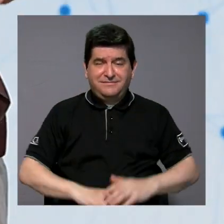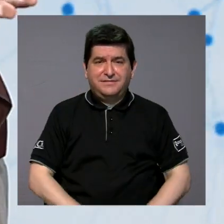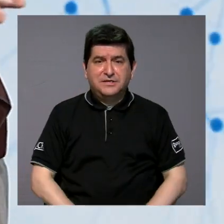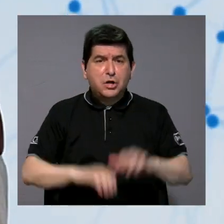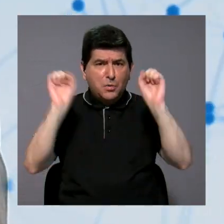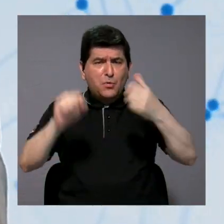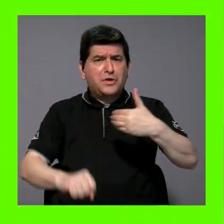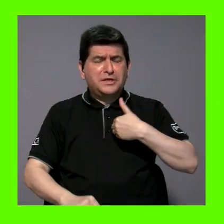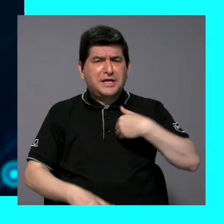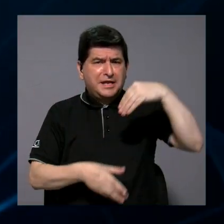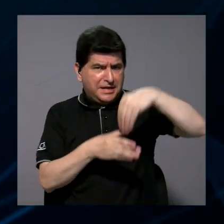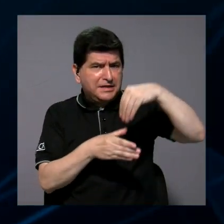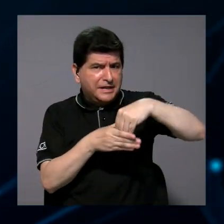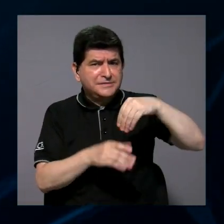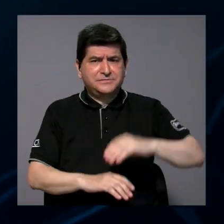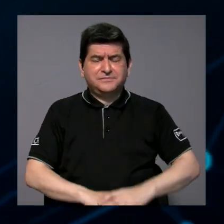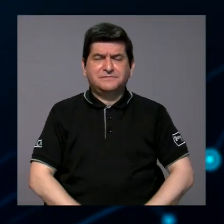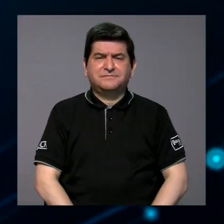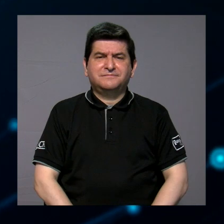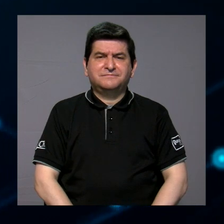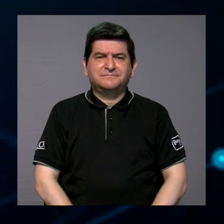puedes tener ingresos.